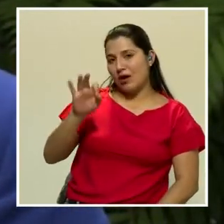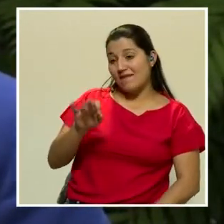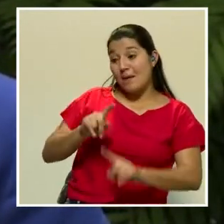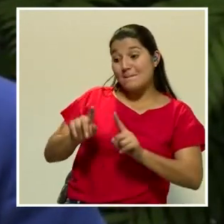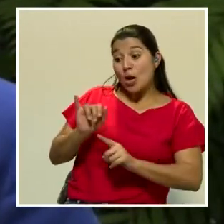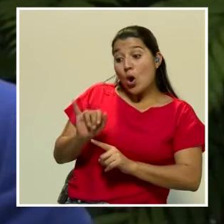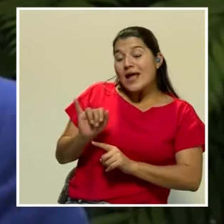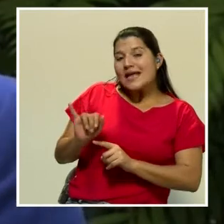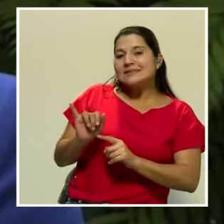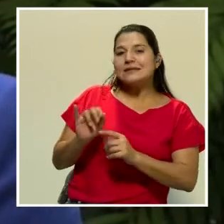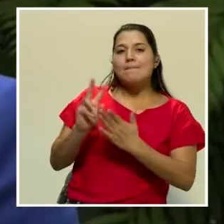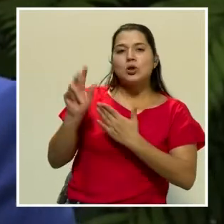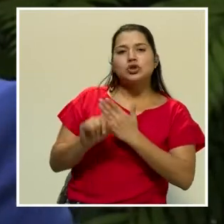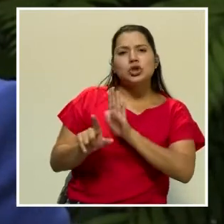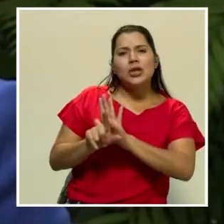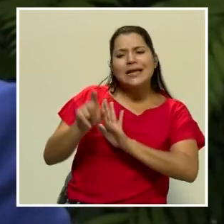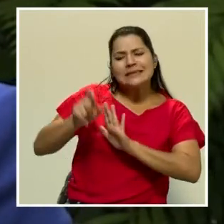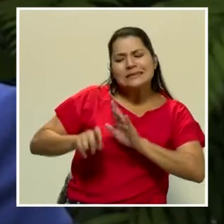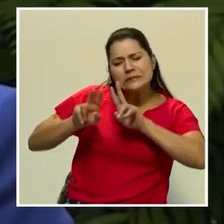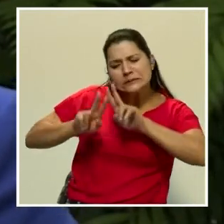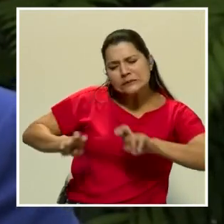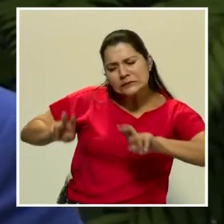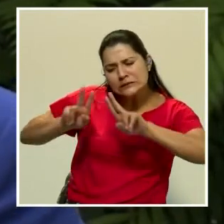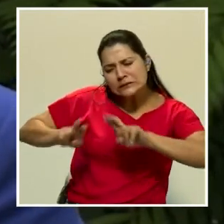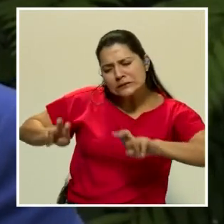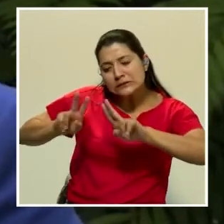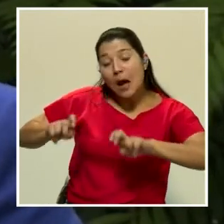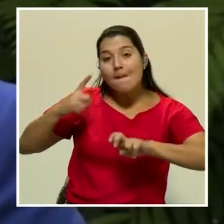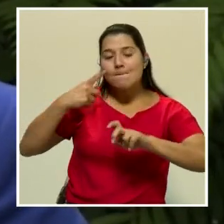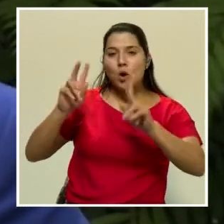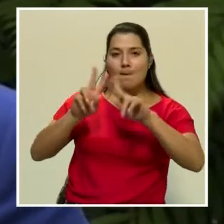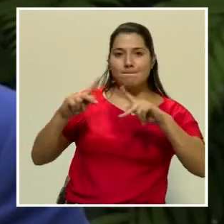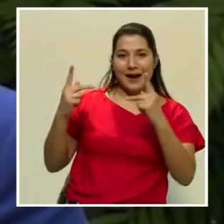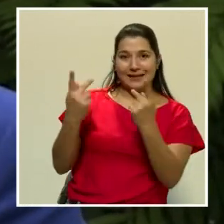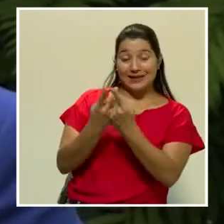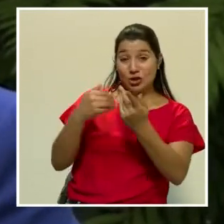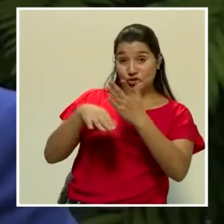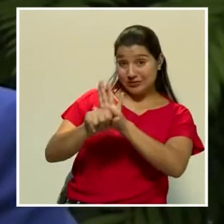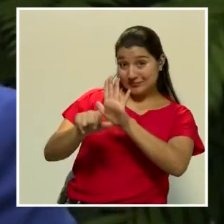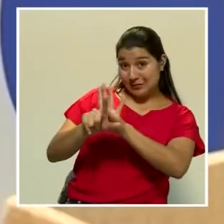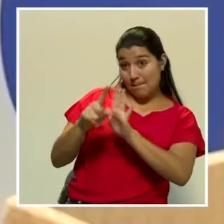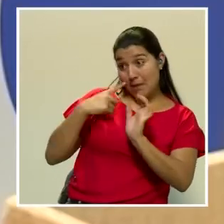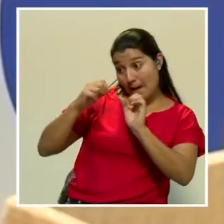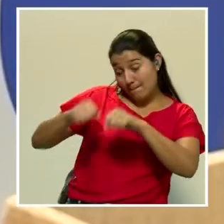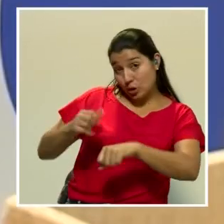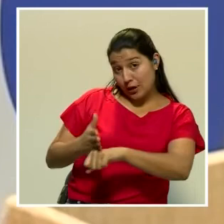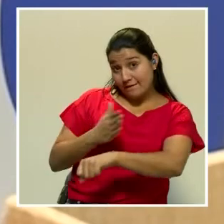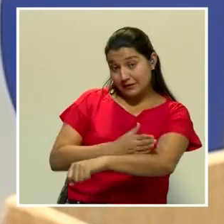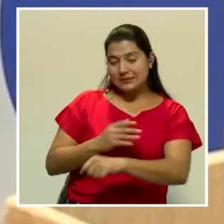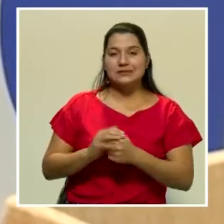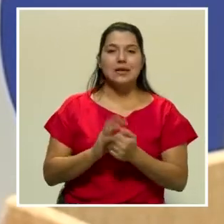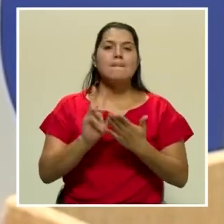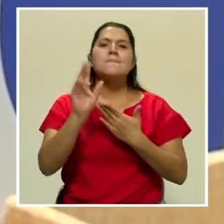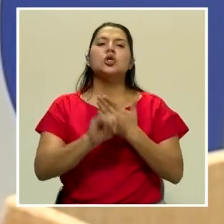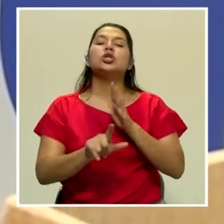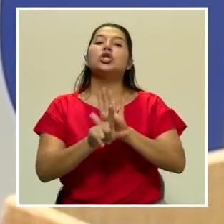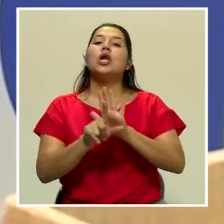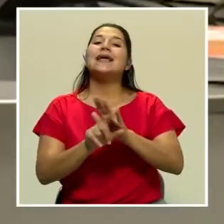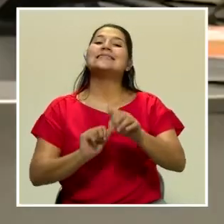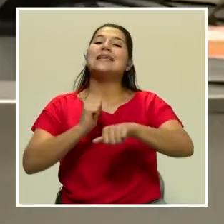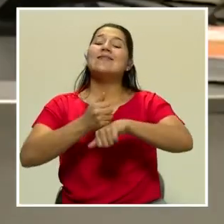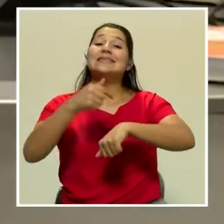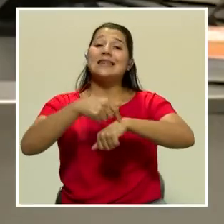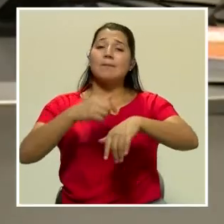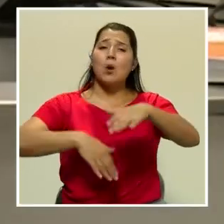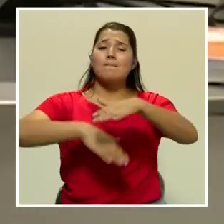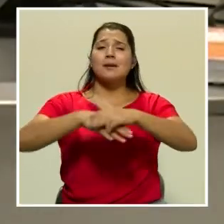lógicamente un estudio exhaustivo por parte de las fracciones parlamentarias con el fin de poder avanzarlo. El proyecto de ley establece un plazo mínimo de